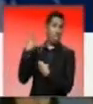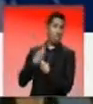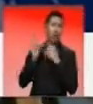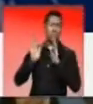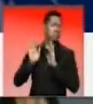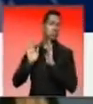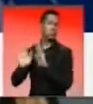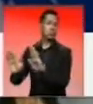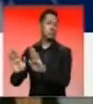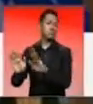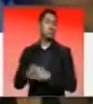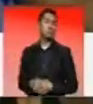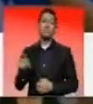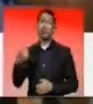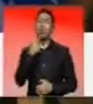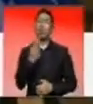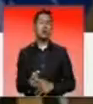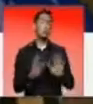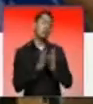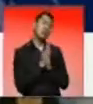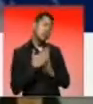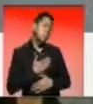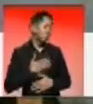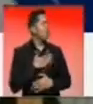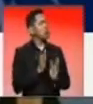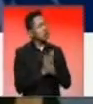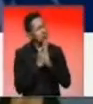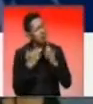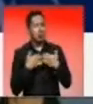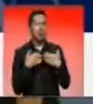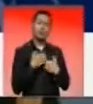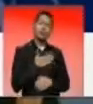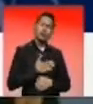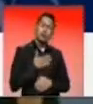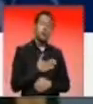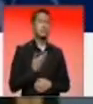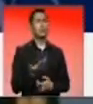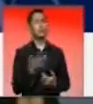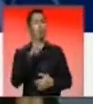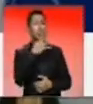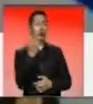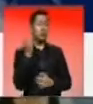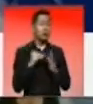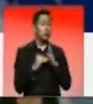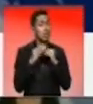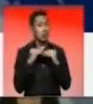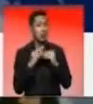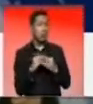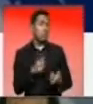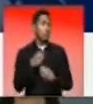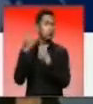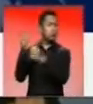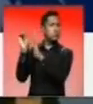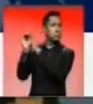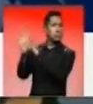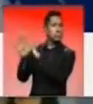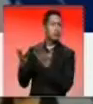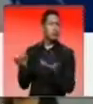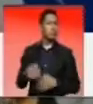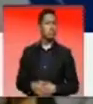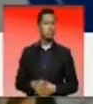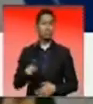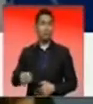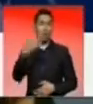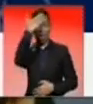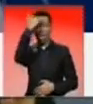porque por medios indirectos nos decían, no involucren a mi hijo, por favor, y su hijo recibió $400,000 casi en sus cuentas, entonces por ingenuo